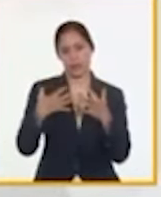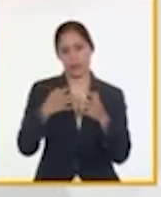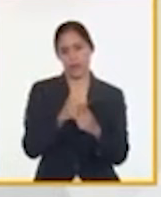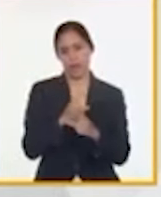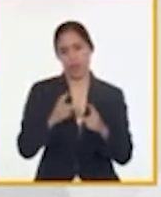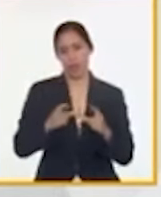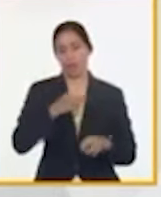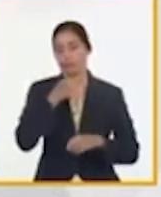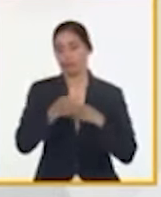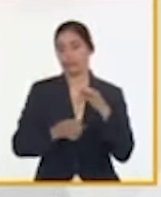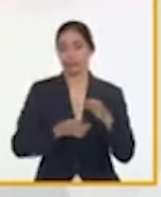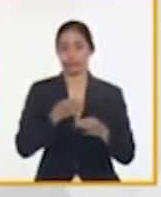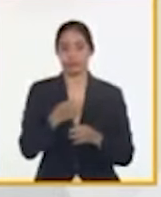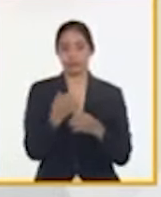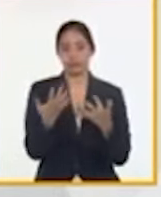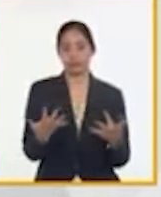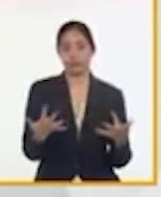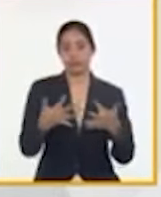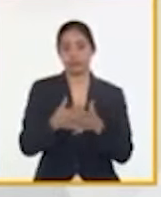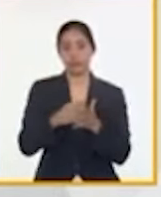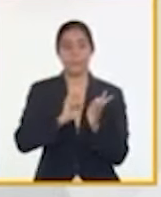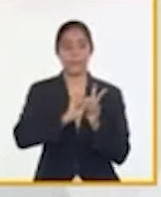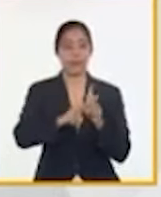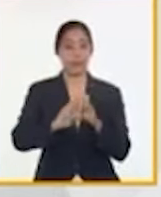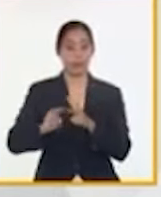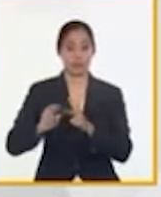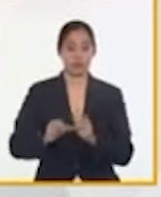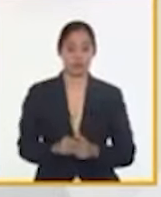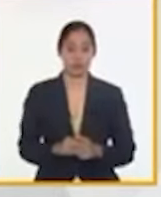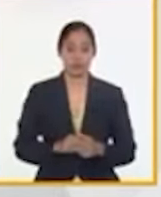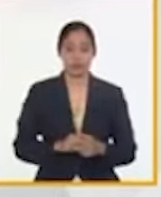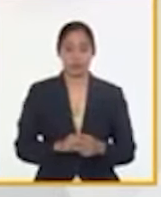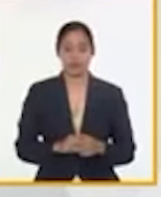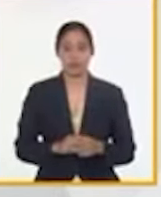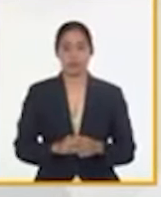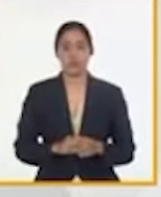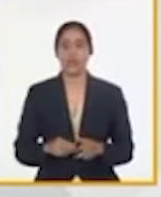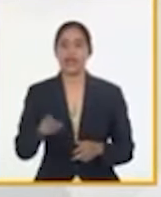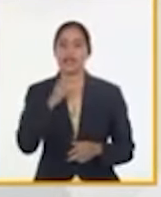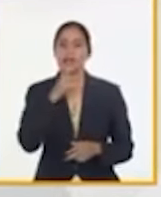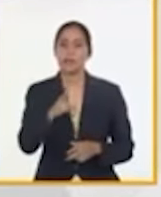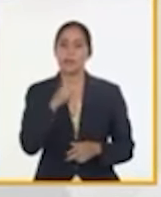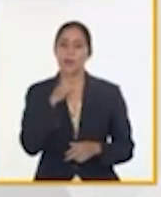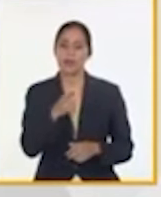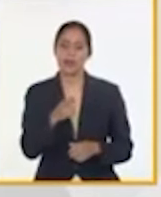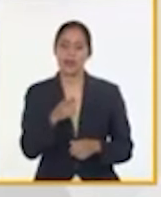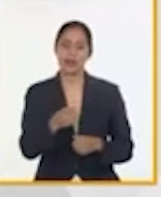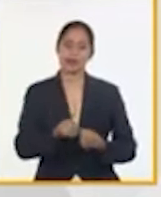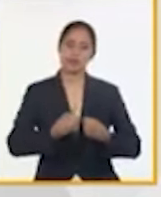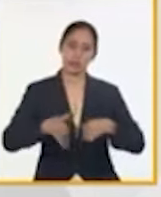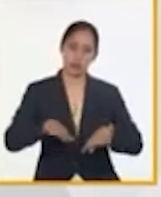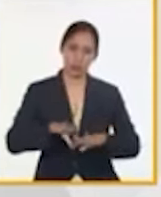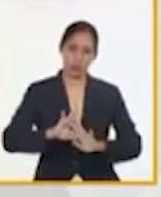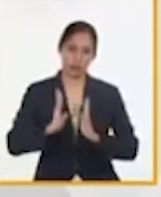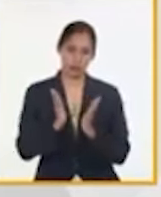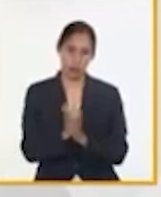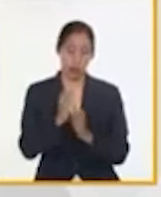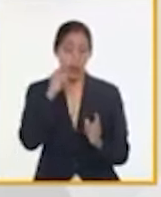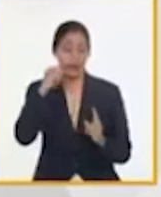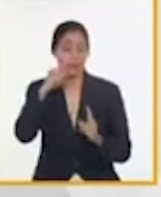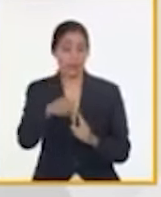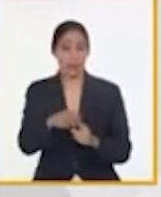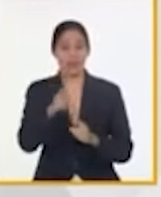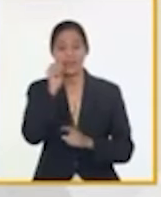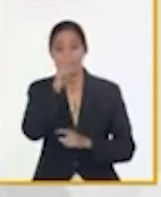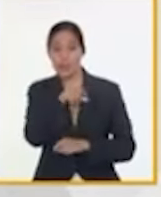residencia efectiva migratoria. Normas migratorias que dan respuesta a los retos que imponen. Los retos que imponen determinar la residencia de